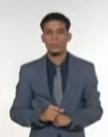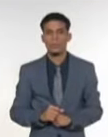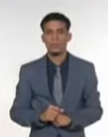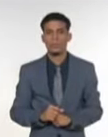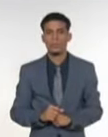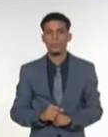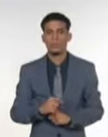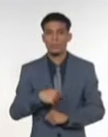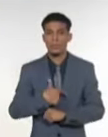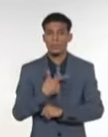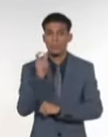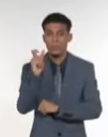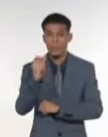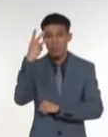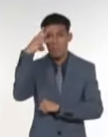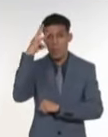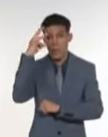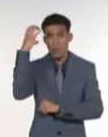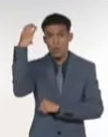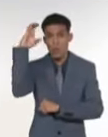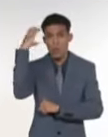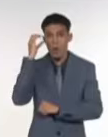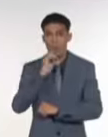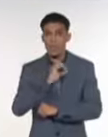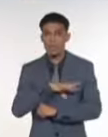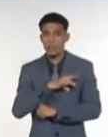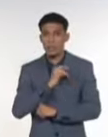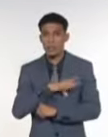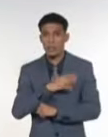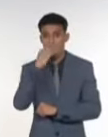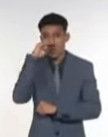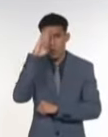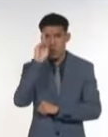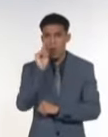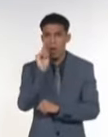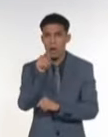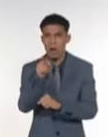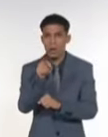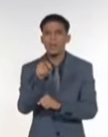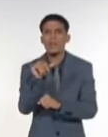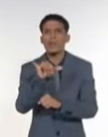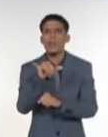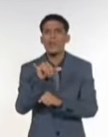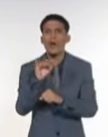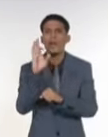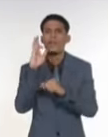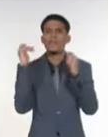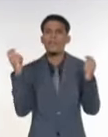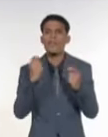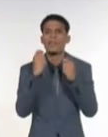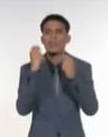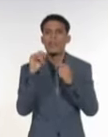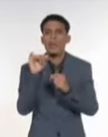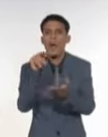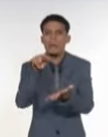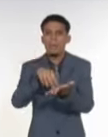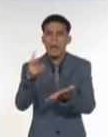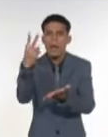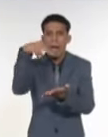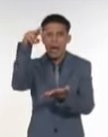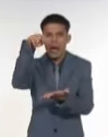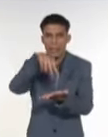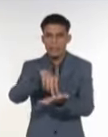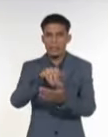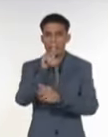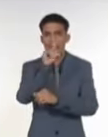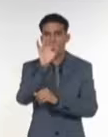Artistas de México, Colombia, Chile y Cuba estarán presentes en el Circuba Internacional a celebrarse del 15 al 18 de este mes en